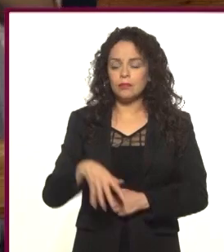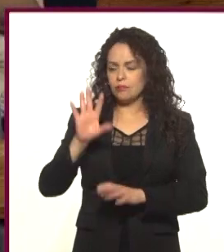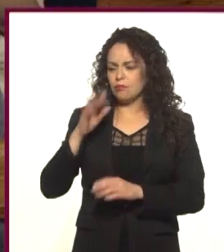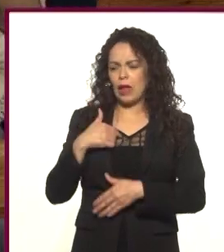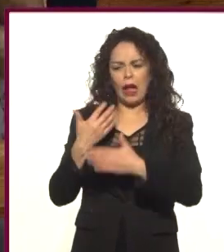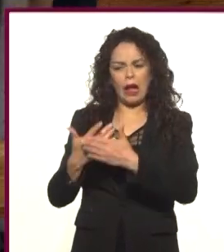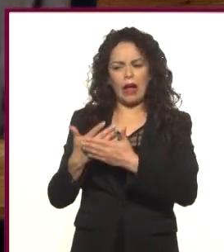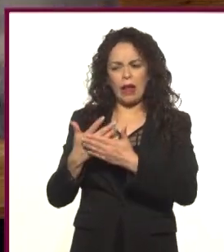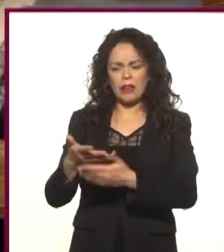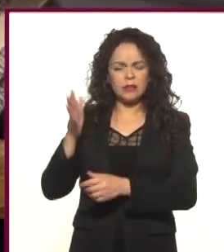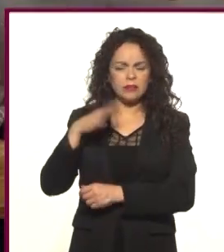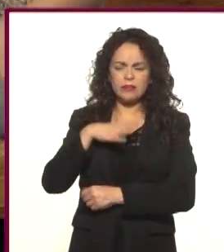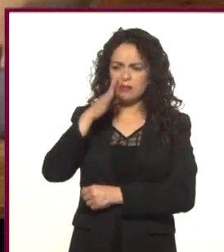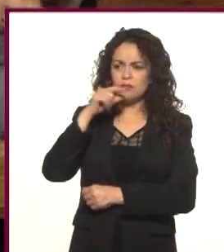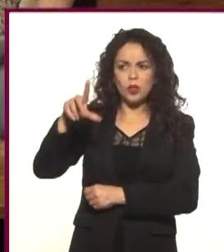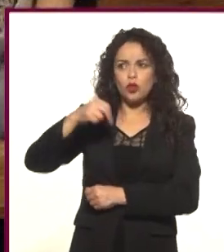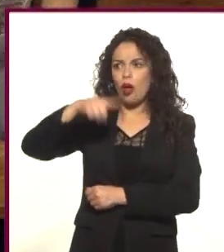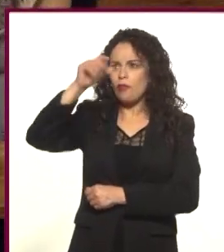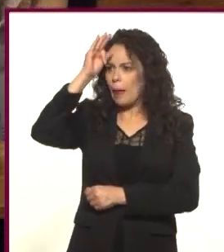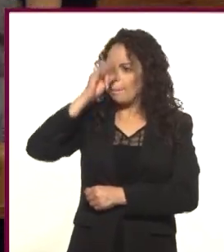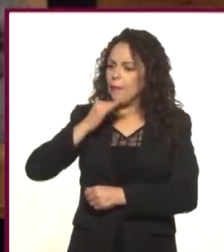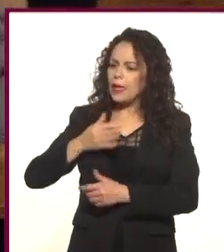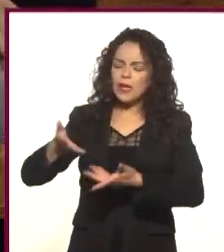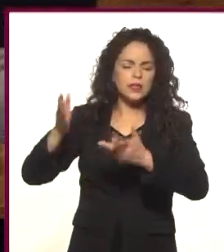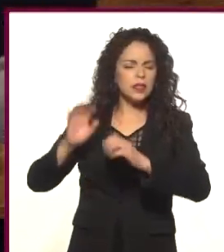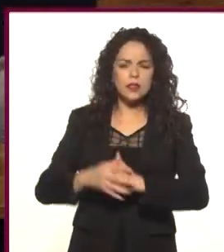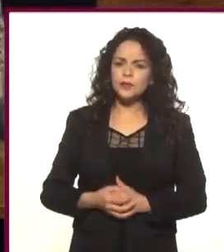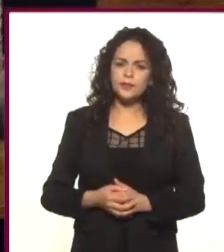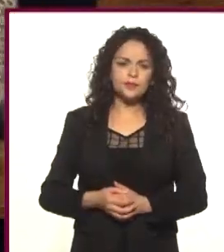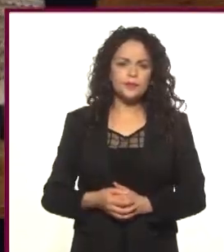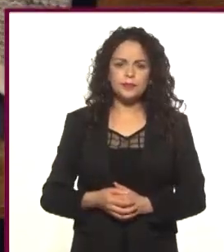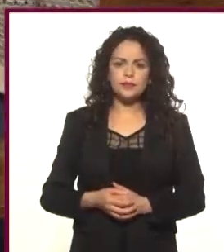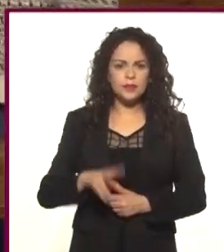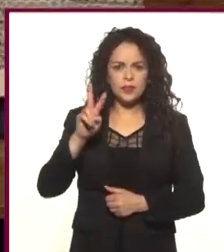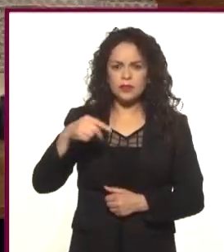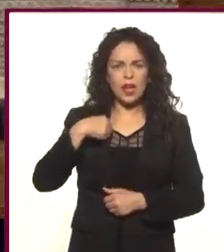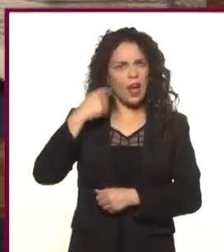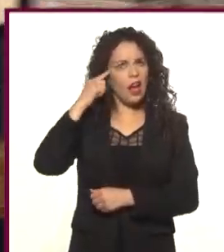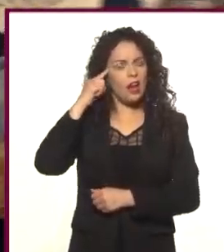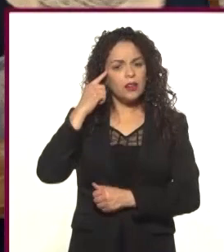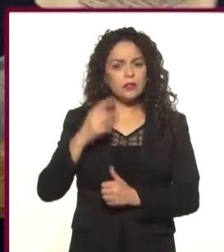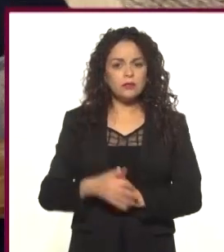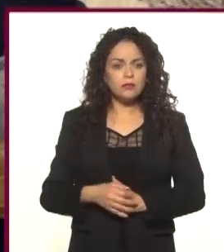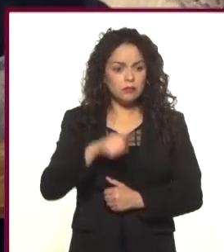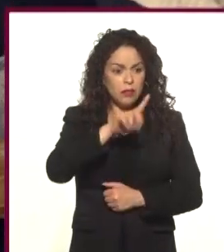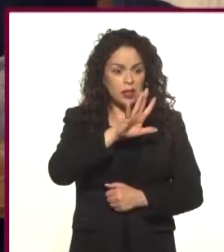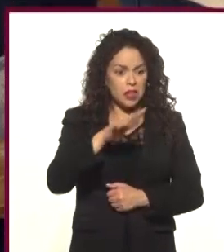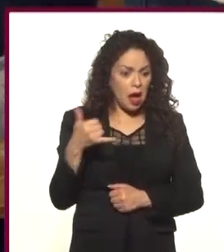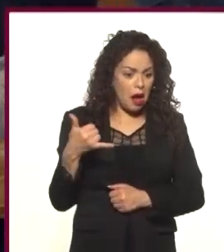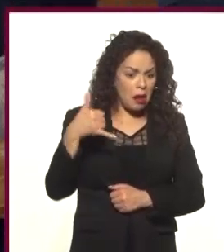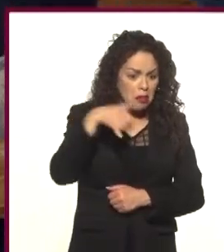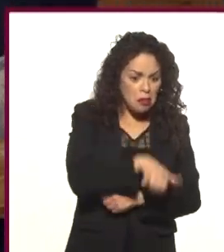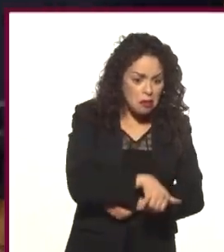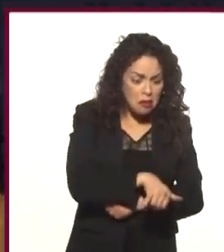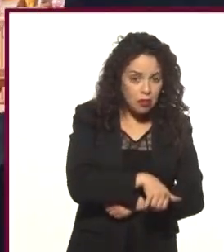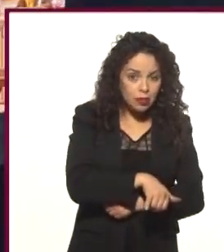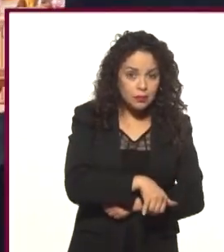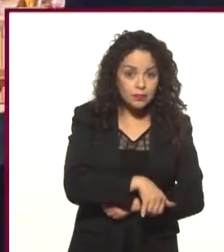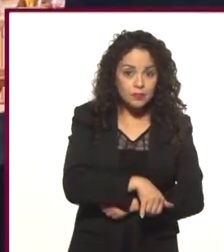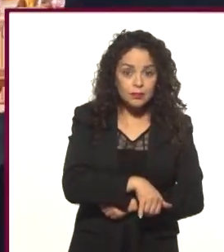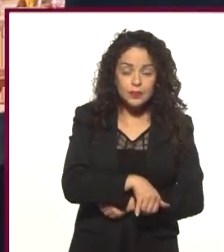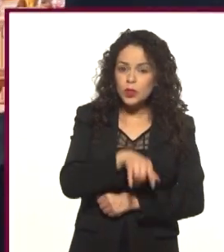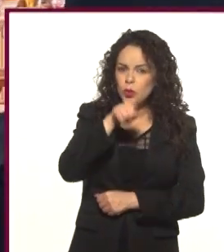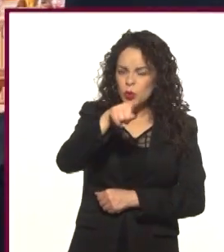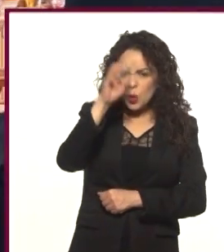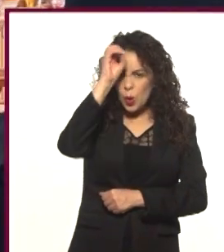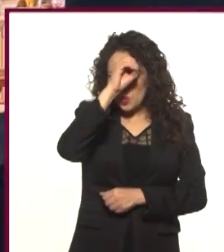esperando, chamaco, que no va a misa. Ay, no, qué coraje. Colgó. ¿Y ustedes